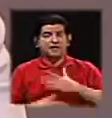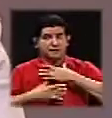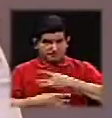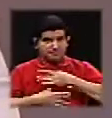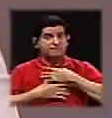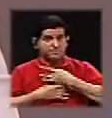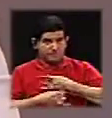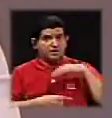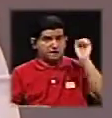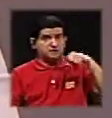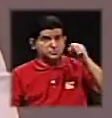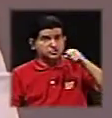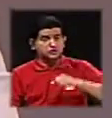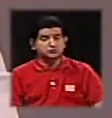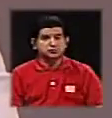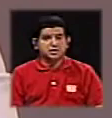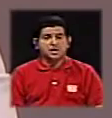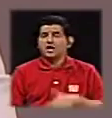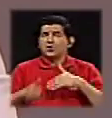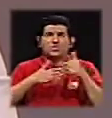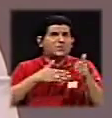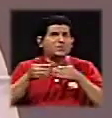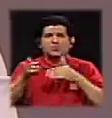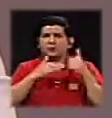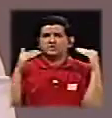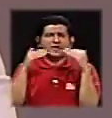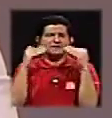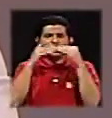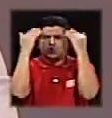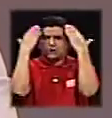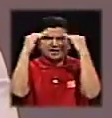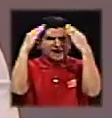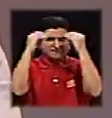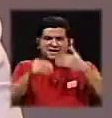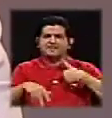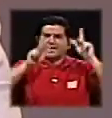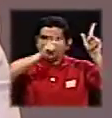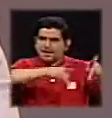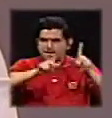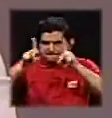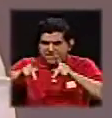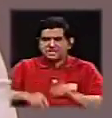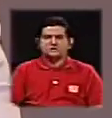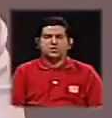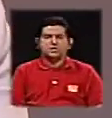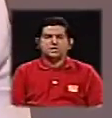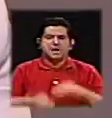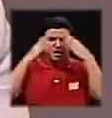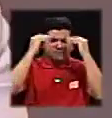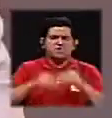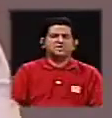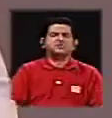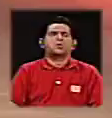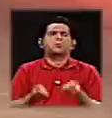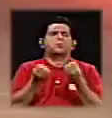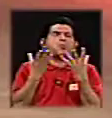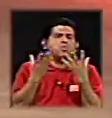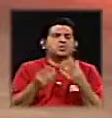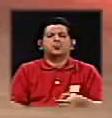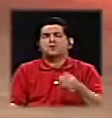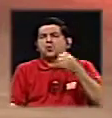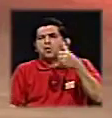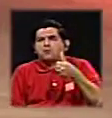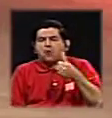atención que independientemente del nivel de información que tenga la persona, si se informa mucho, si se informa poco, y a través